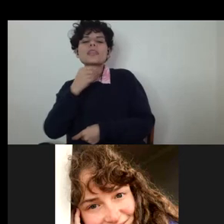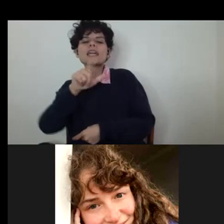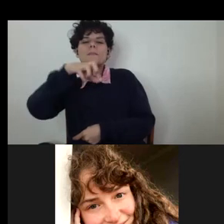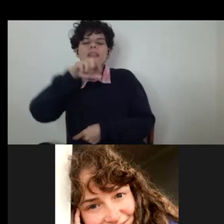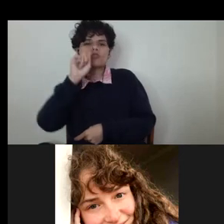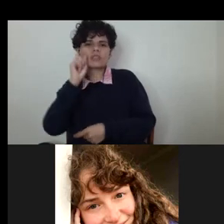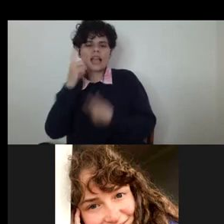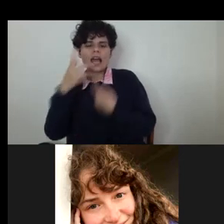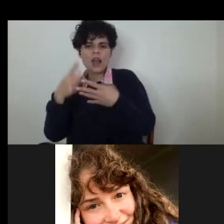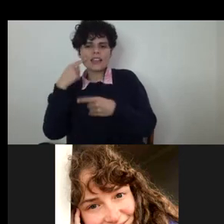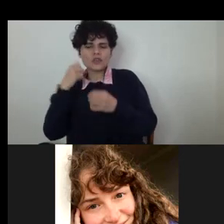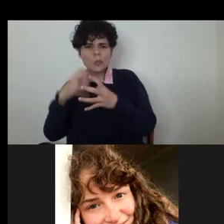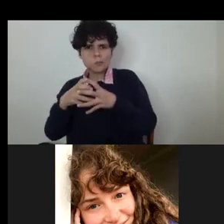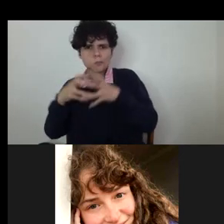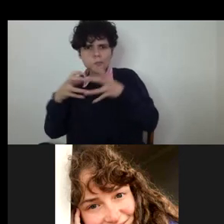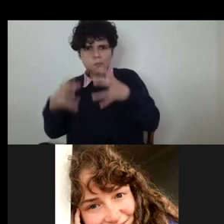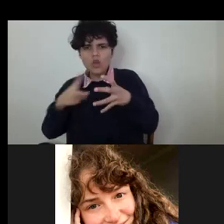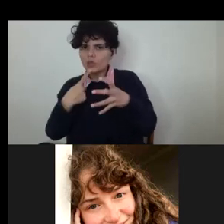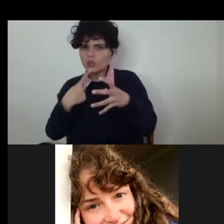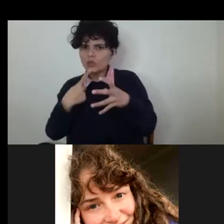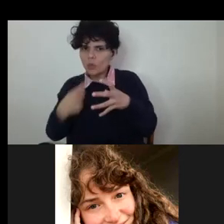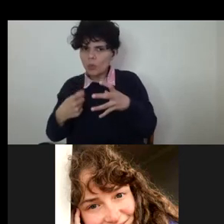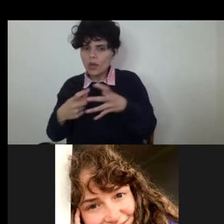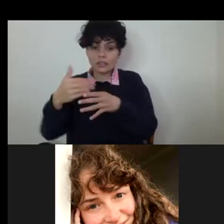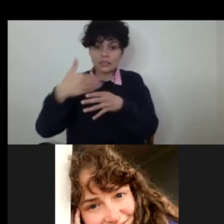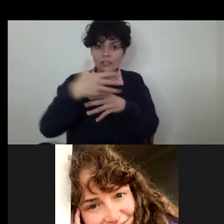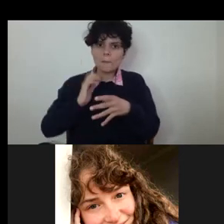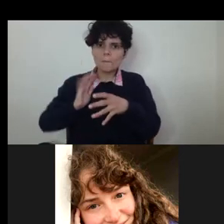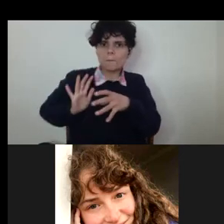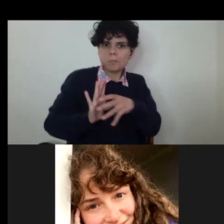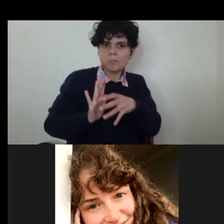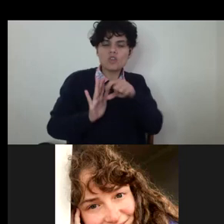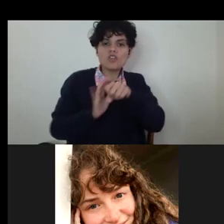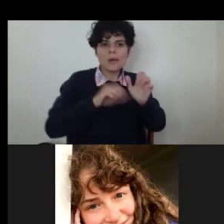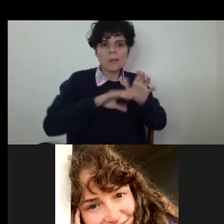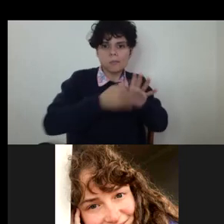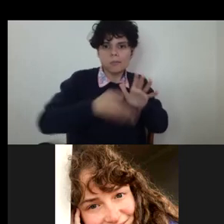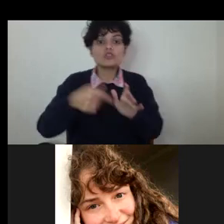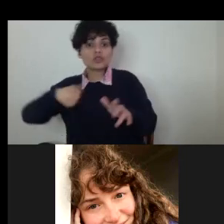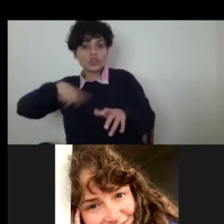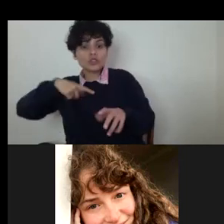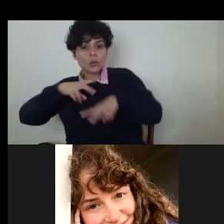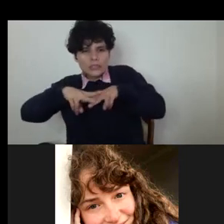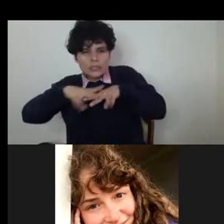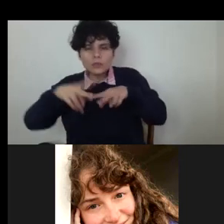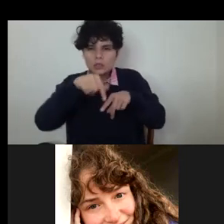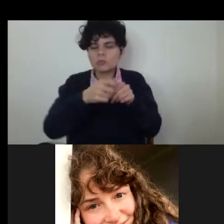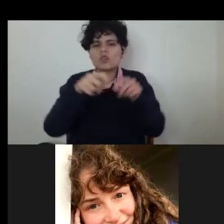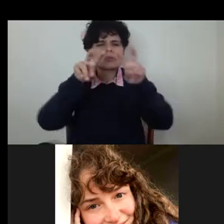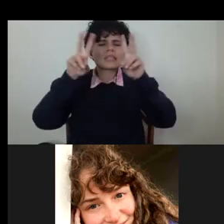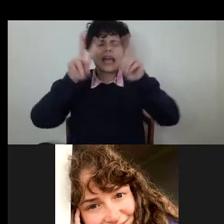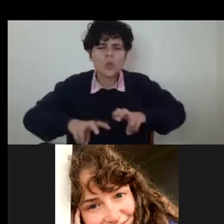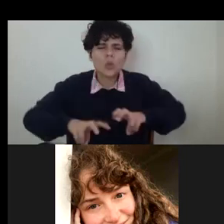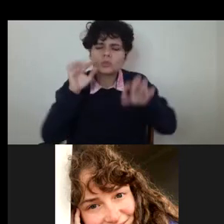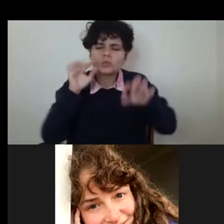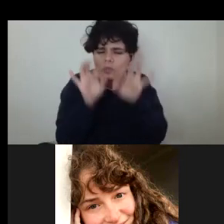mucho más rígidos, impiden el funcionamiento de la bomba, con lo cual demostramos en una serie de estudios bien biofísicos que la